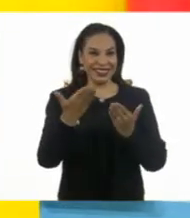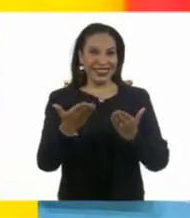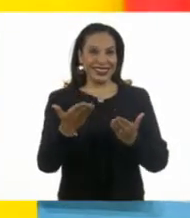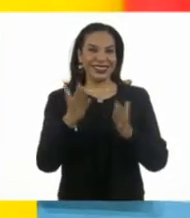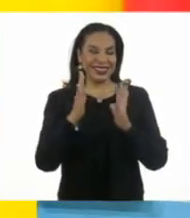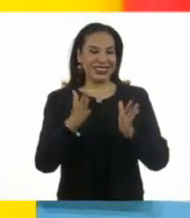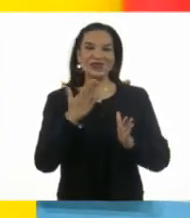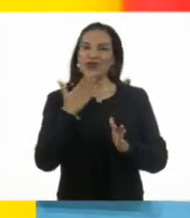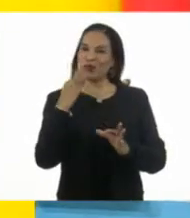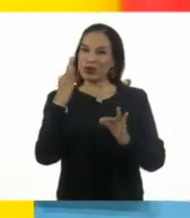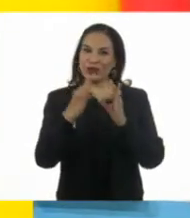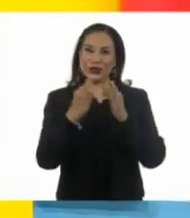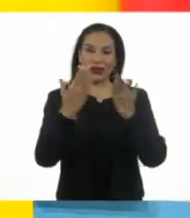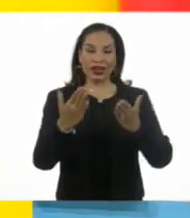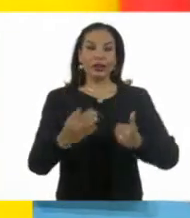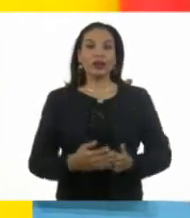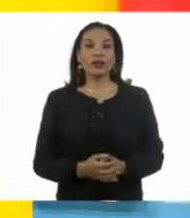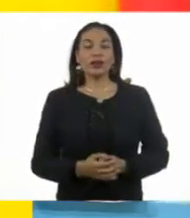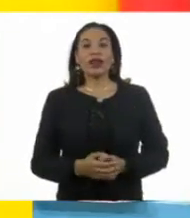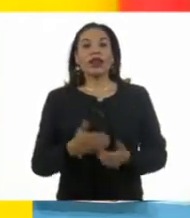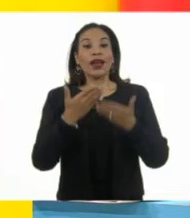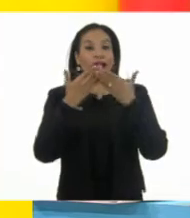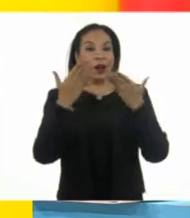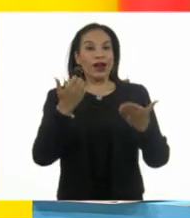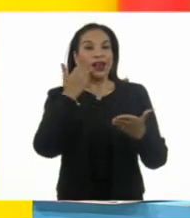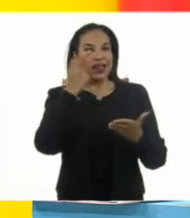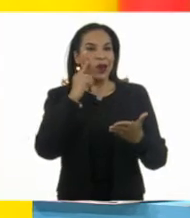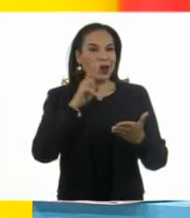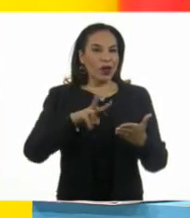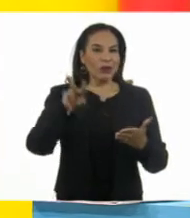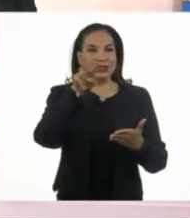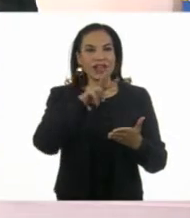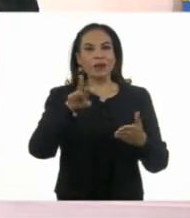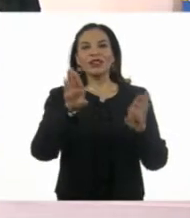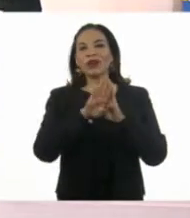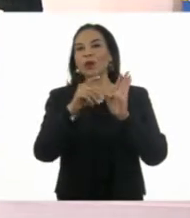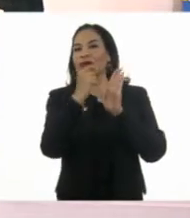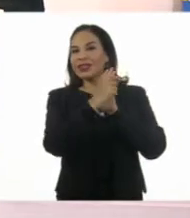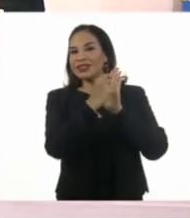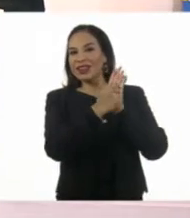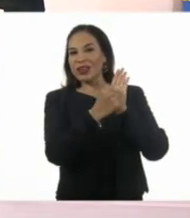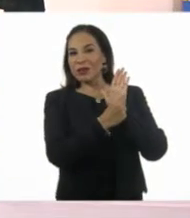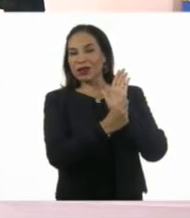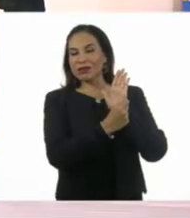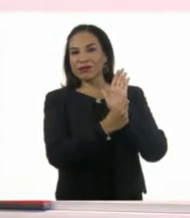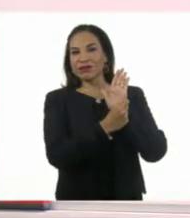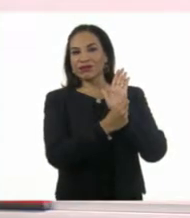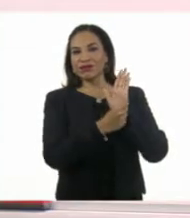¿Ya lo tienen? Perfecto. Bien, ahora quiero que observes cómo se escriben.